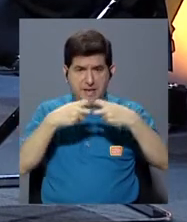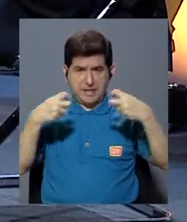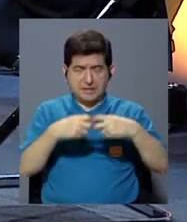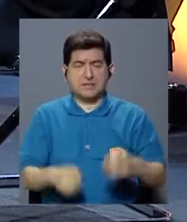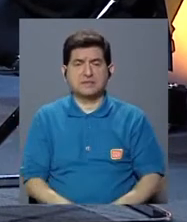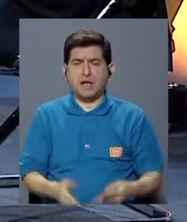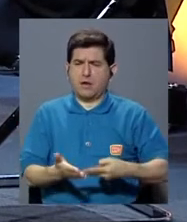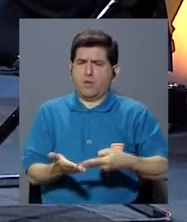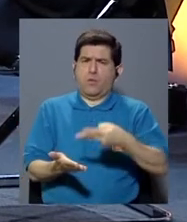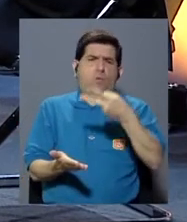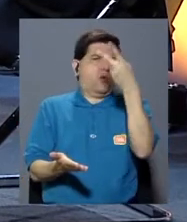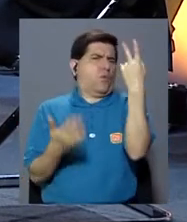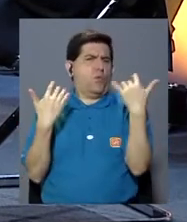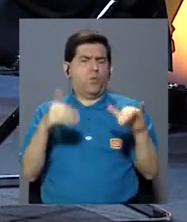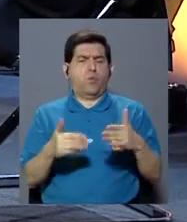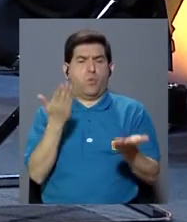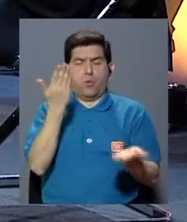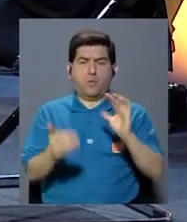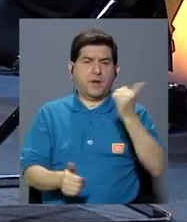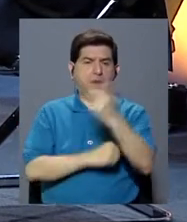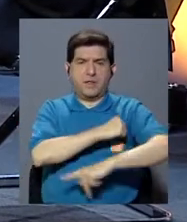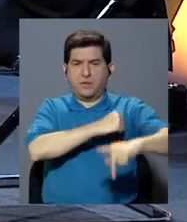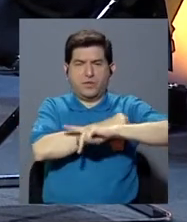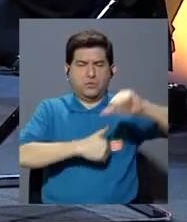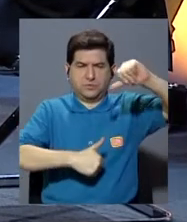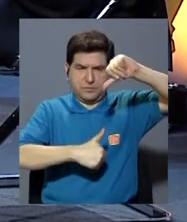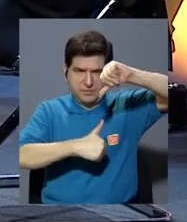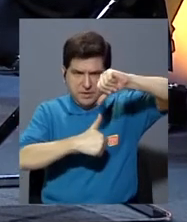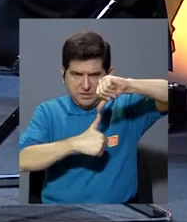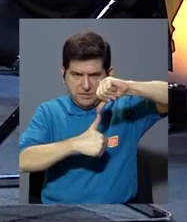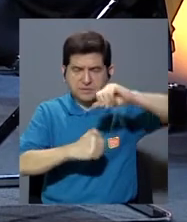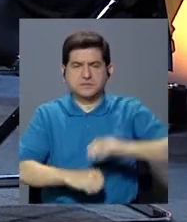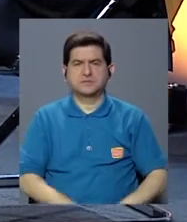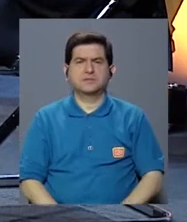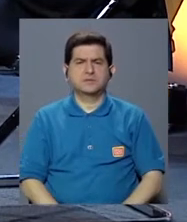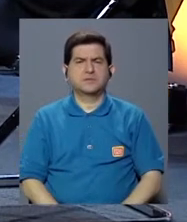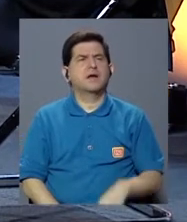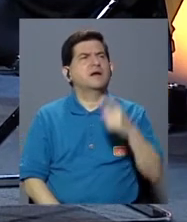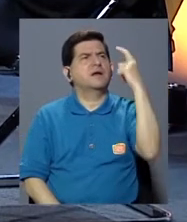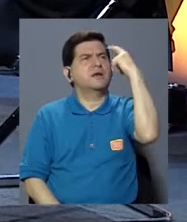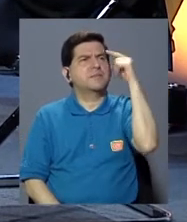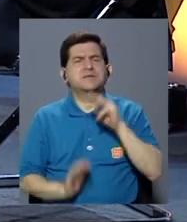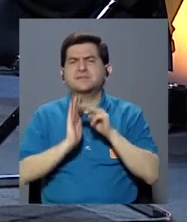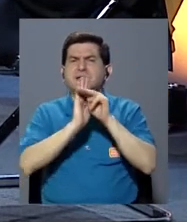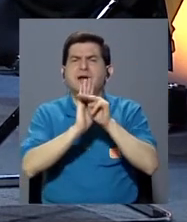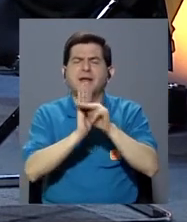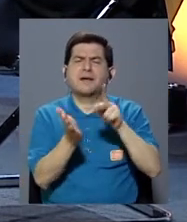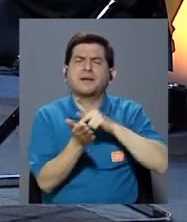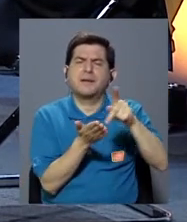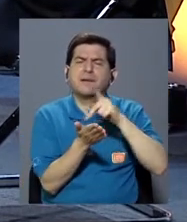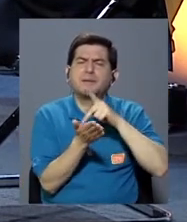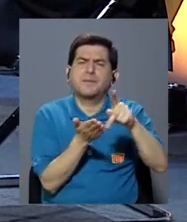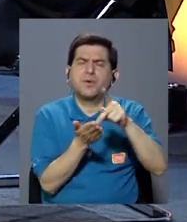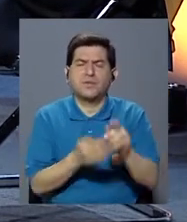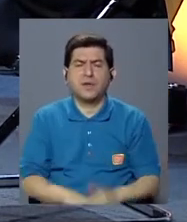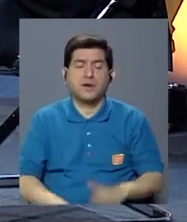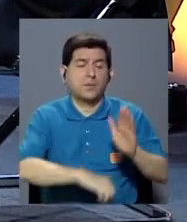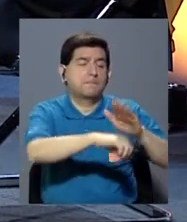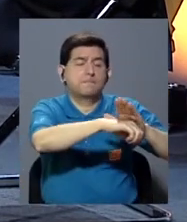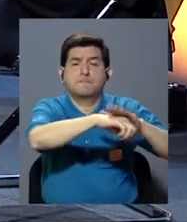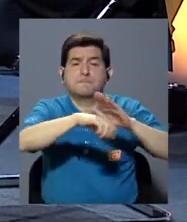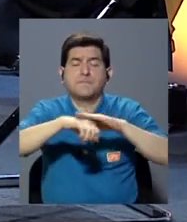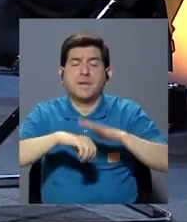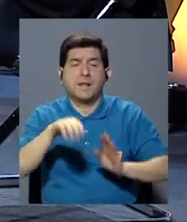electricidad tiene un valor alto con respecto a otros países de Centroamérica, y cómo sería, digamos, ese modelo tarifario, claro,